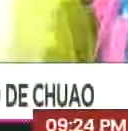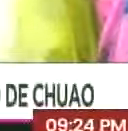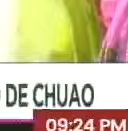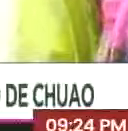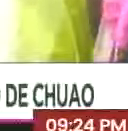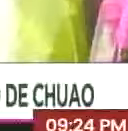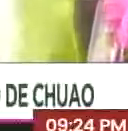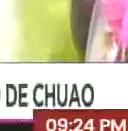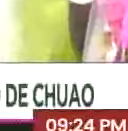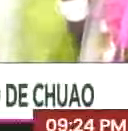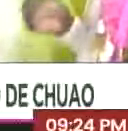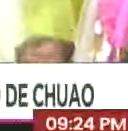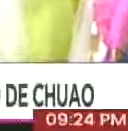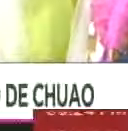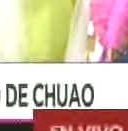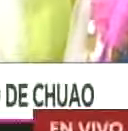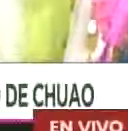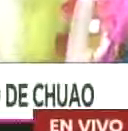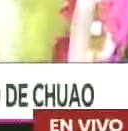parte del pueblo de Ecuador.